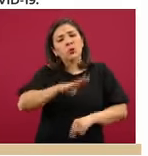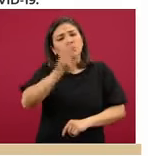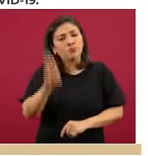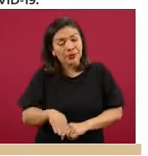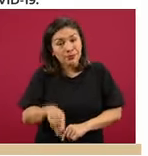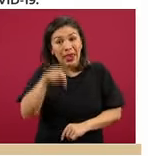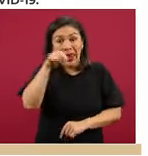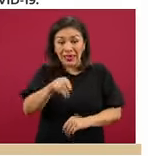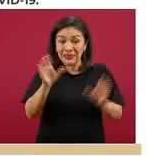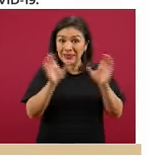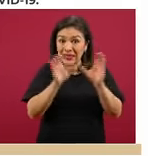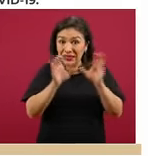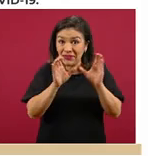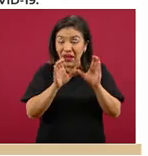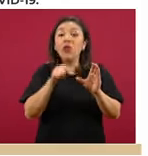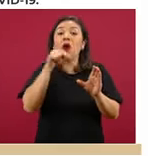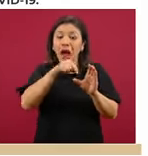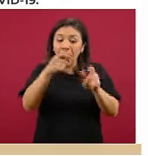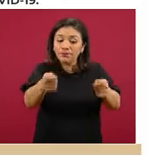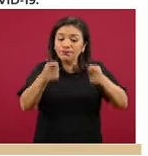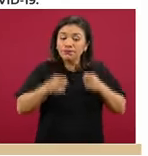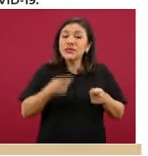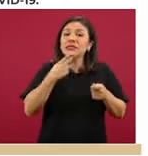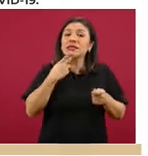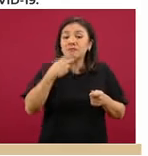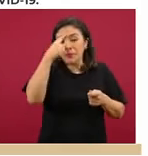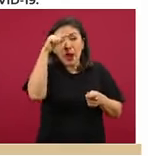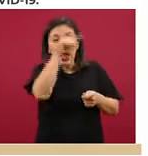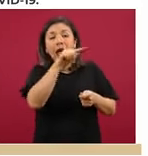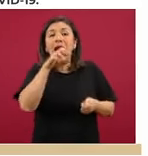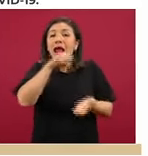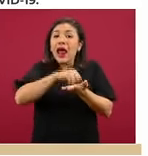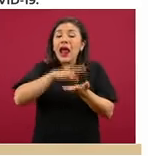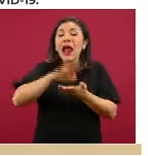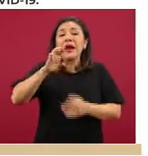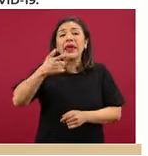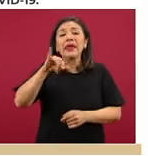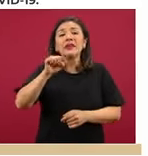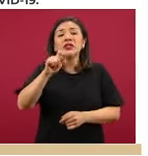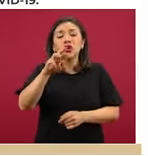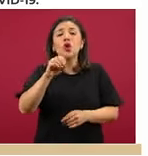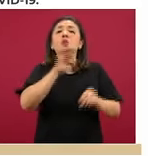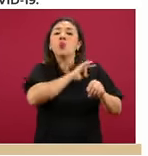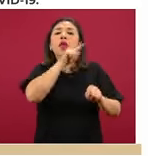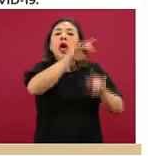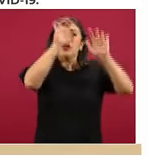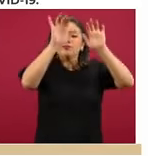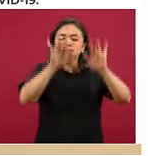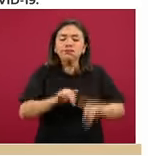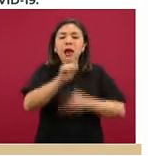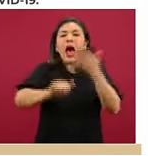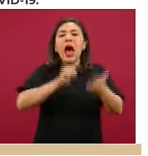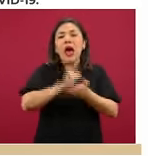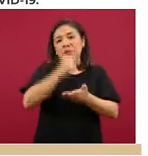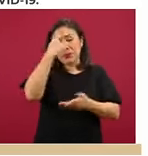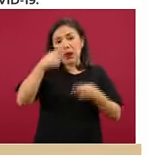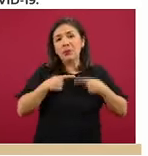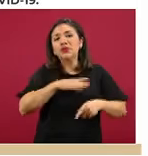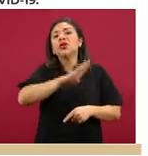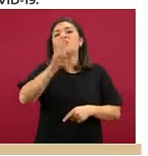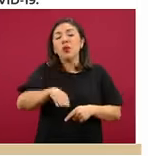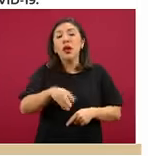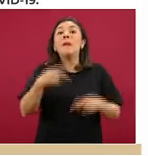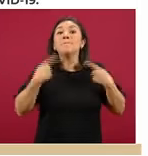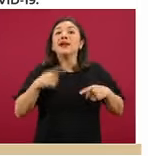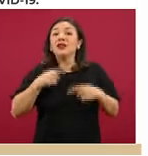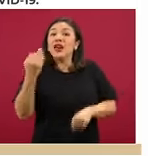y el certificado de defunción sirve al registro para expedir un acta de defunción, que es lo que necesitan los